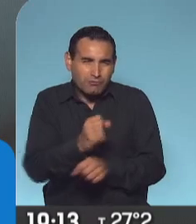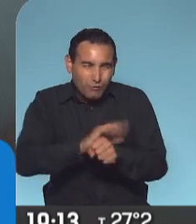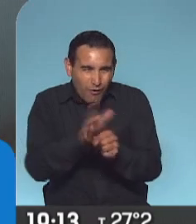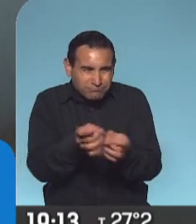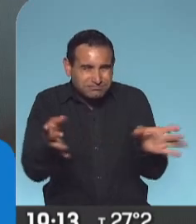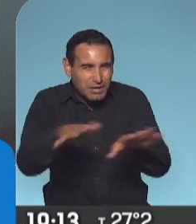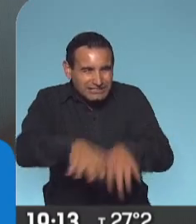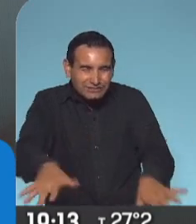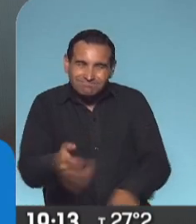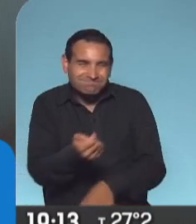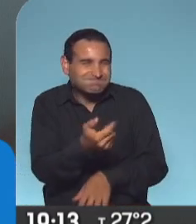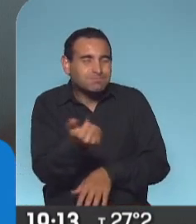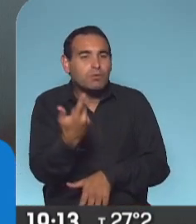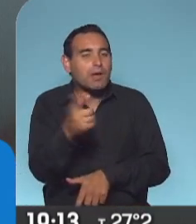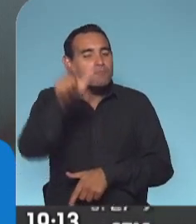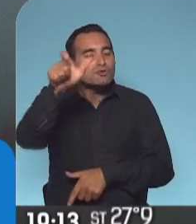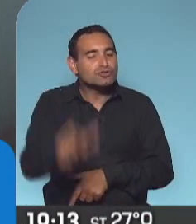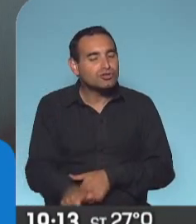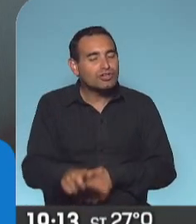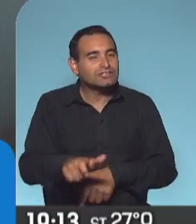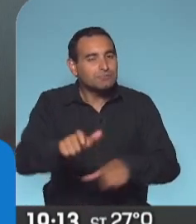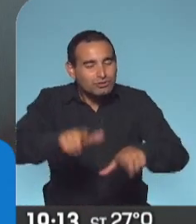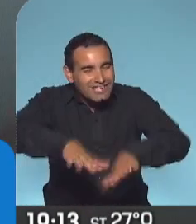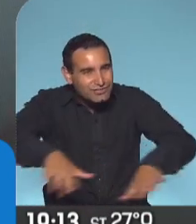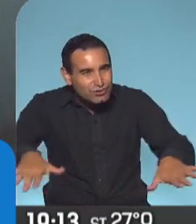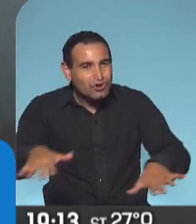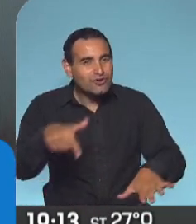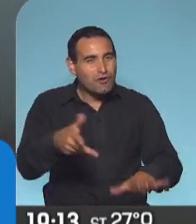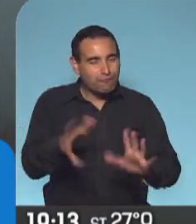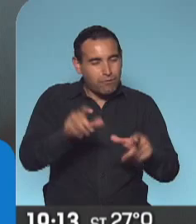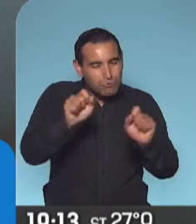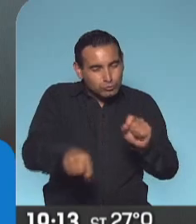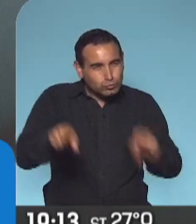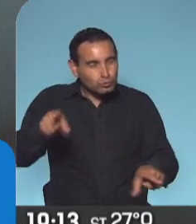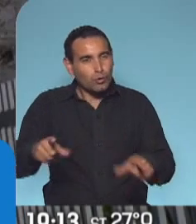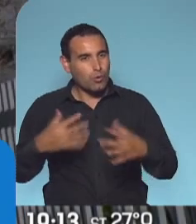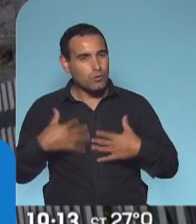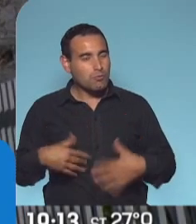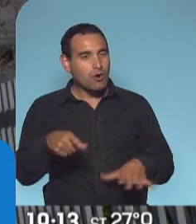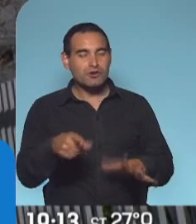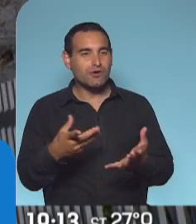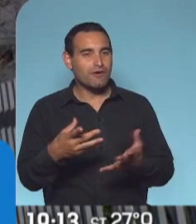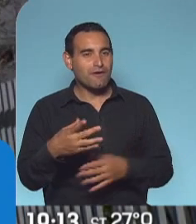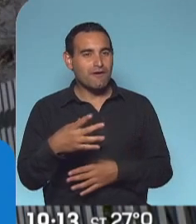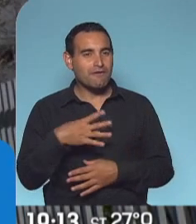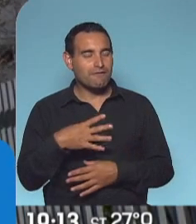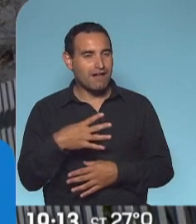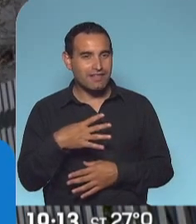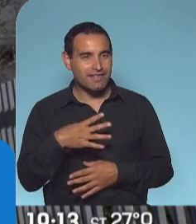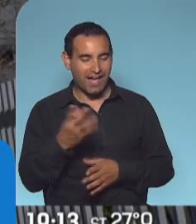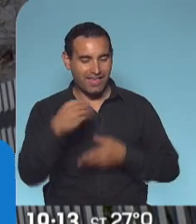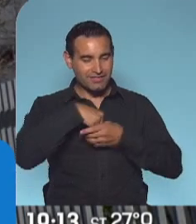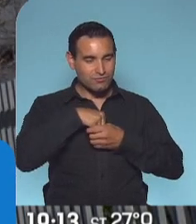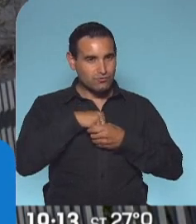tiene características el paciente pediátrico que de alguna manera, porque no tienen desarrollado algunos receptores